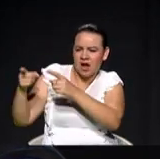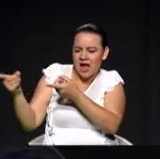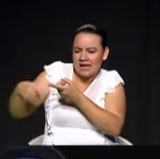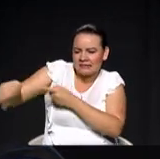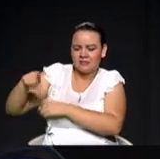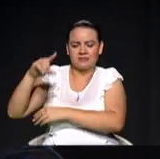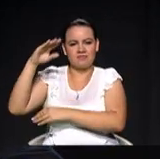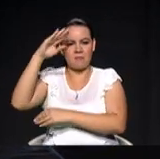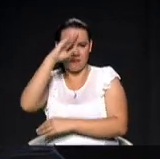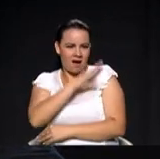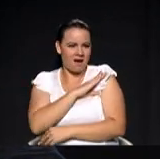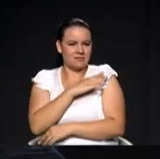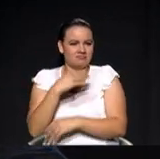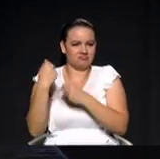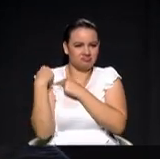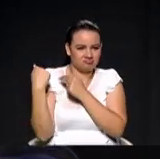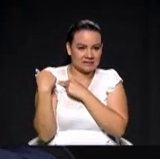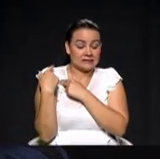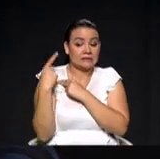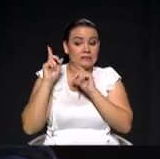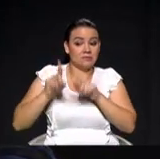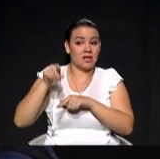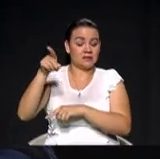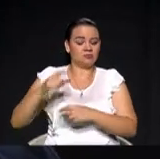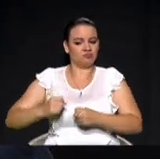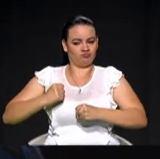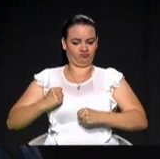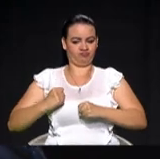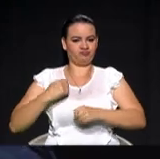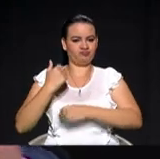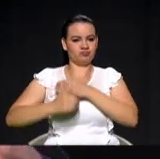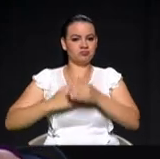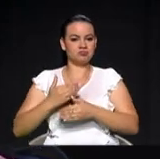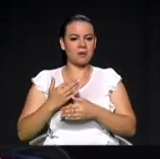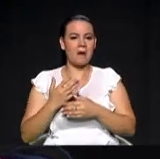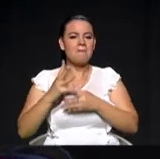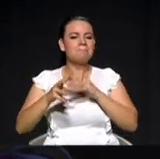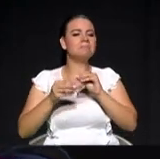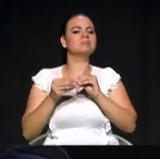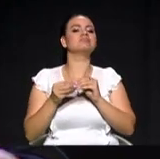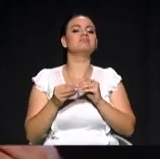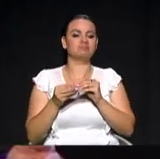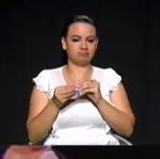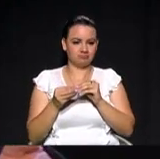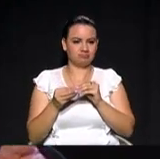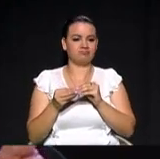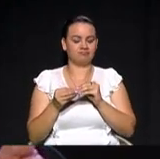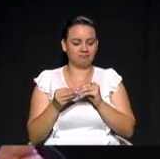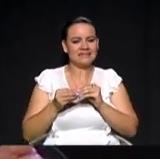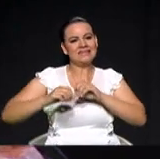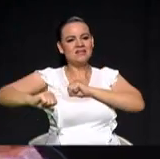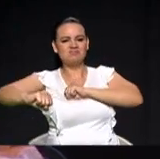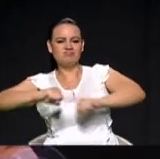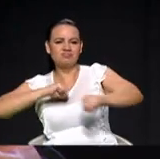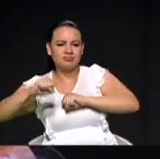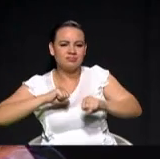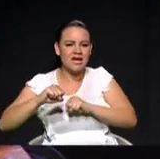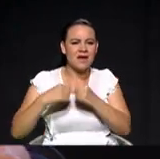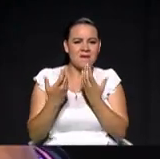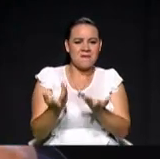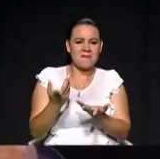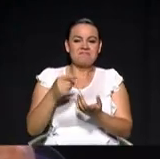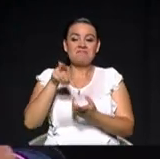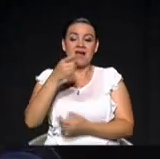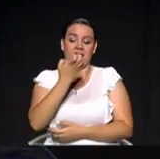fortalecer por supuesto también la fuerza pública pero eso hay que combinarlo con acciones disuasivas que tienen que estar a cargo de cada uno de los